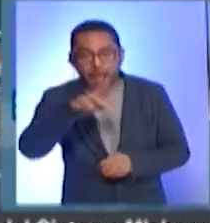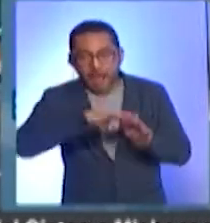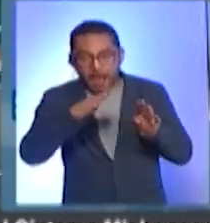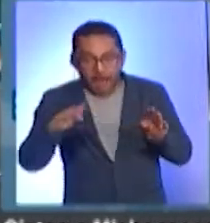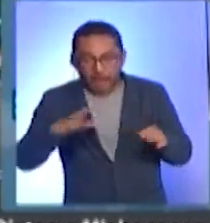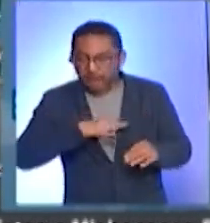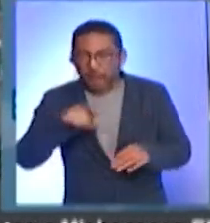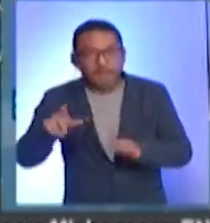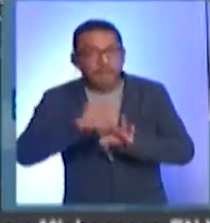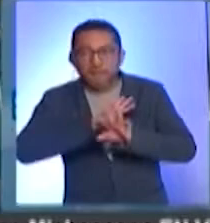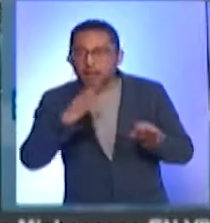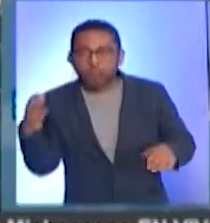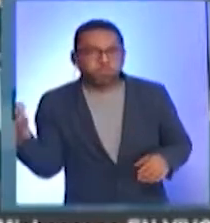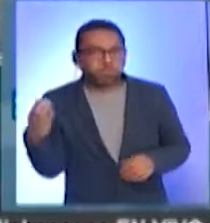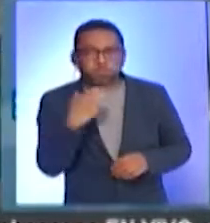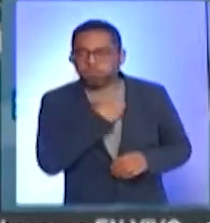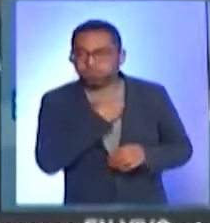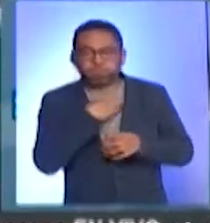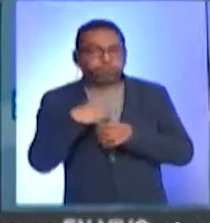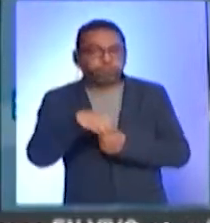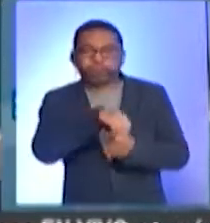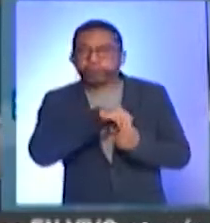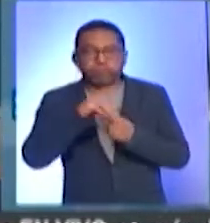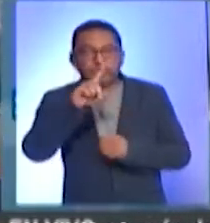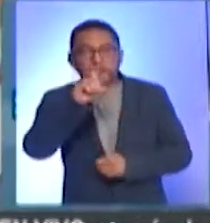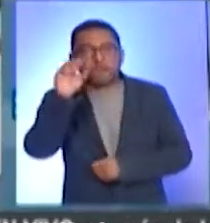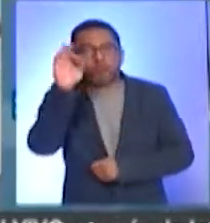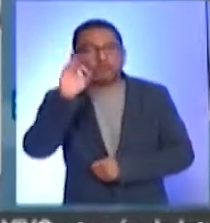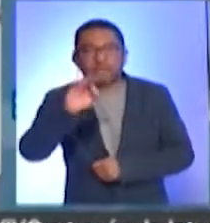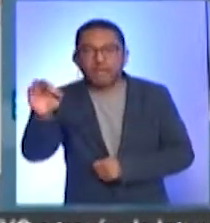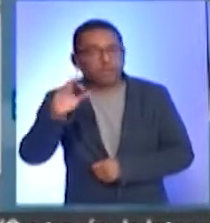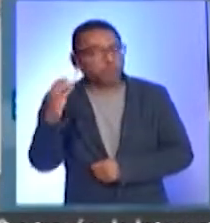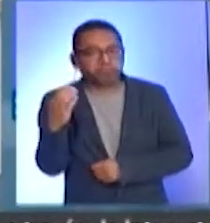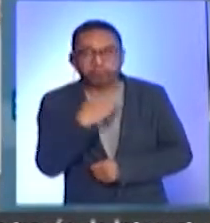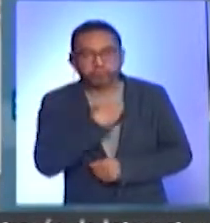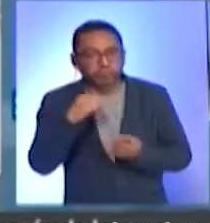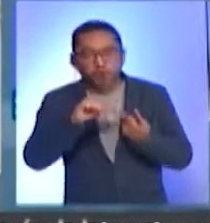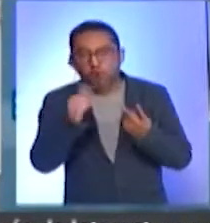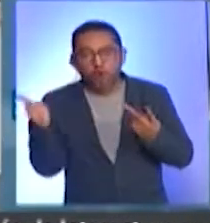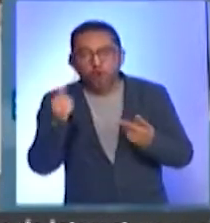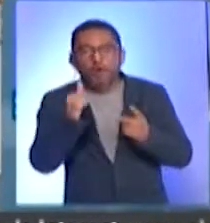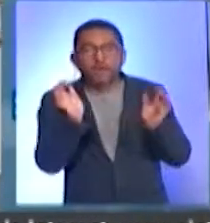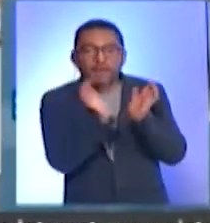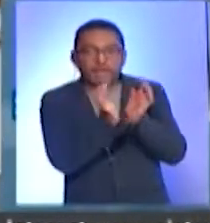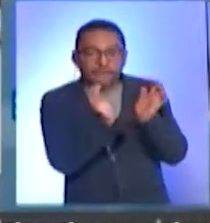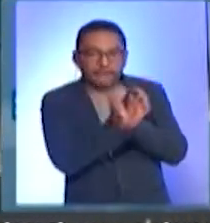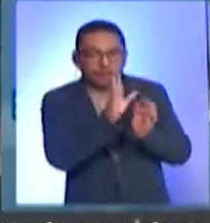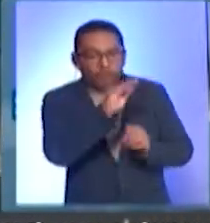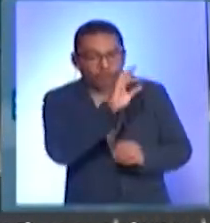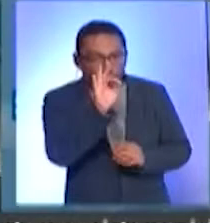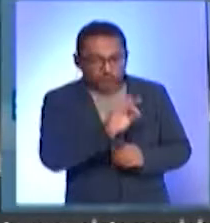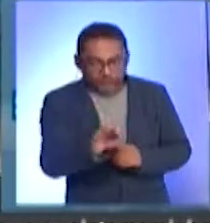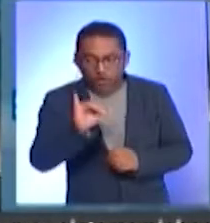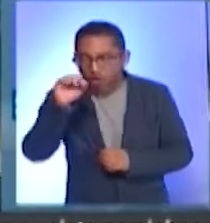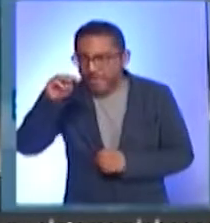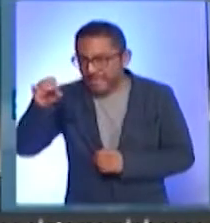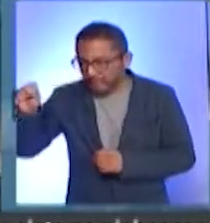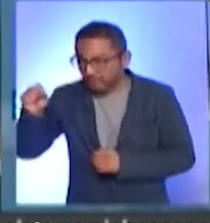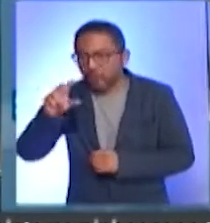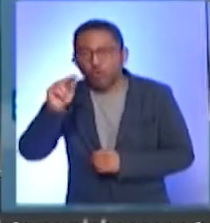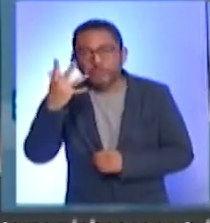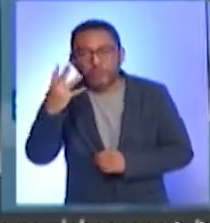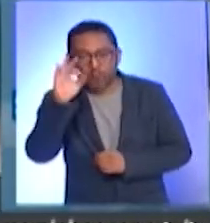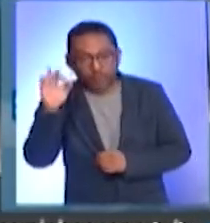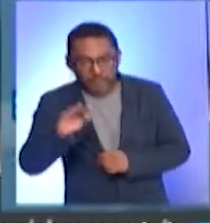encuentran a su máxima capacidad 100% seguidos por el lista con el 90% en links con 85 por ciento y